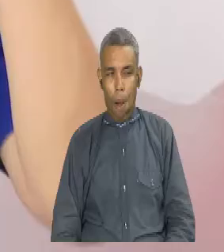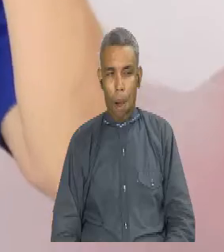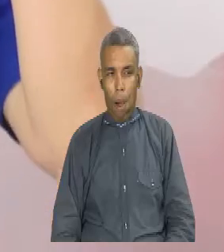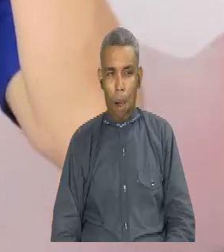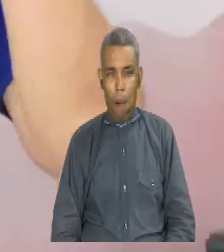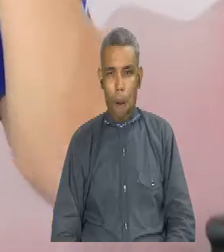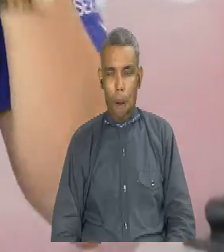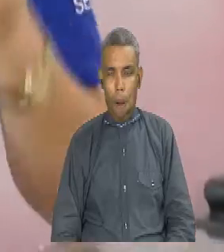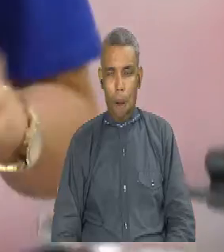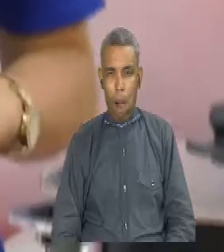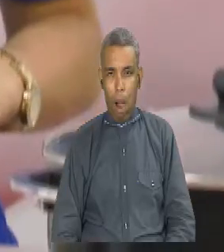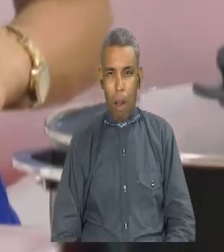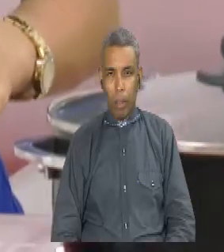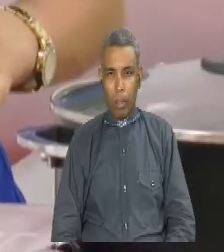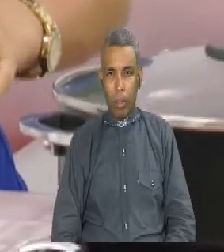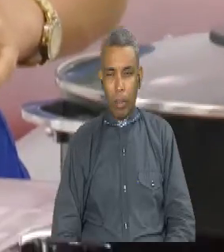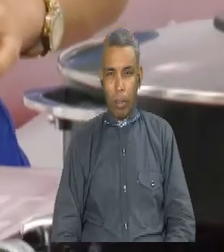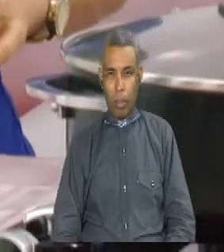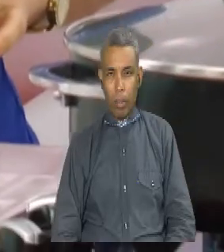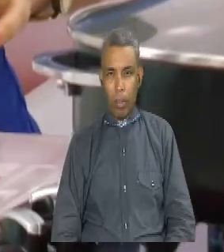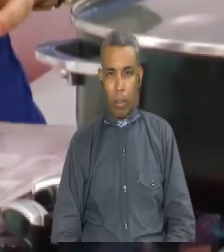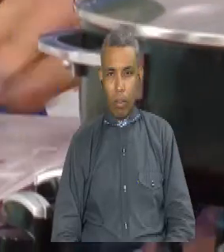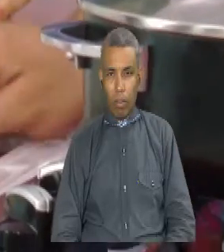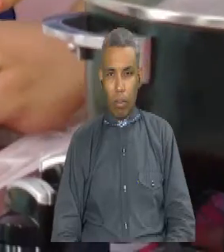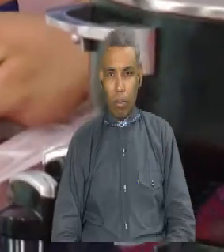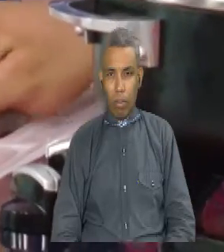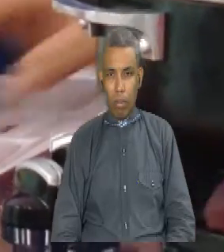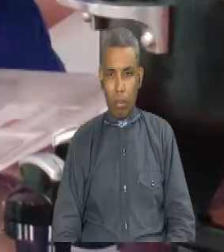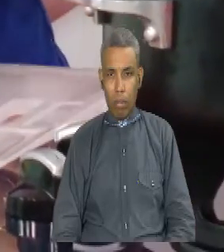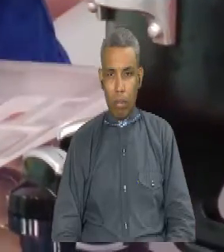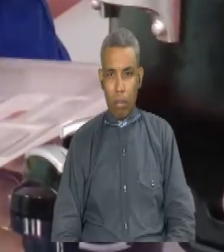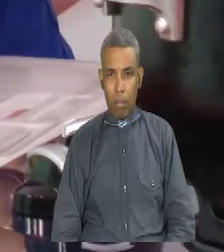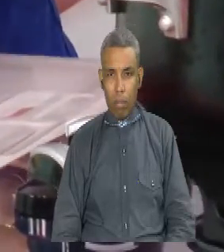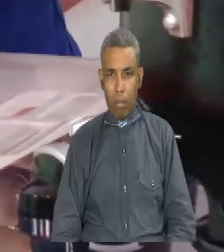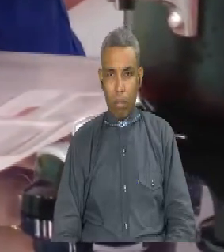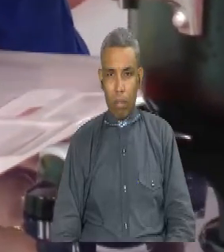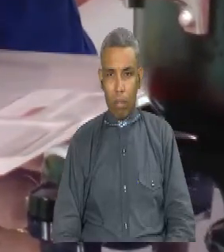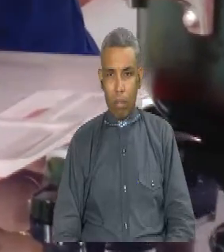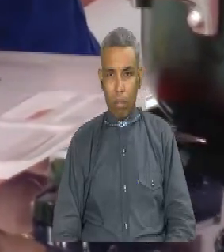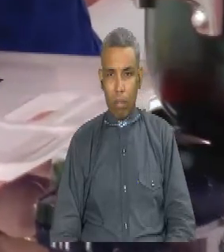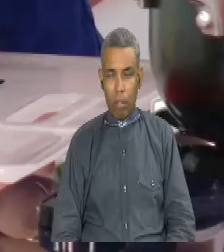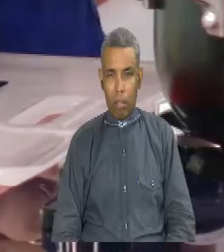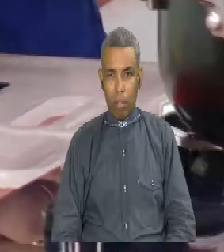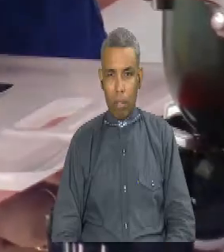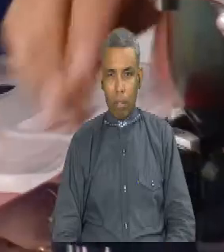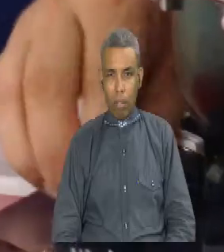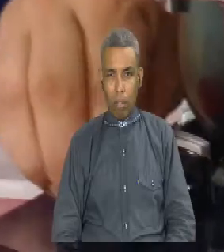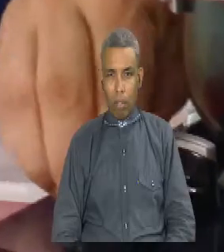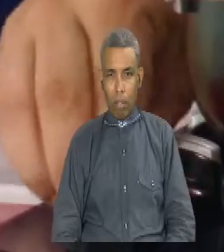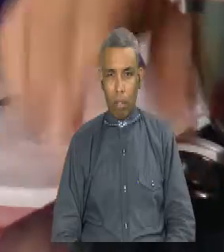una cucharita para que la pruebes, vamos a dejarla a gusto tuyo